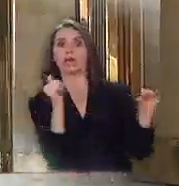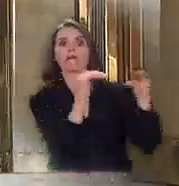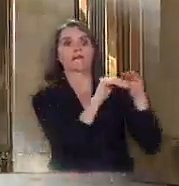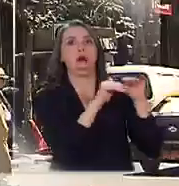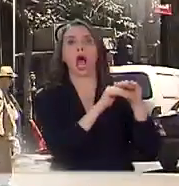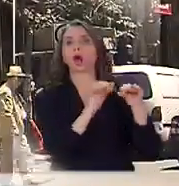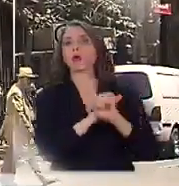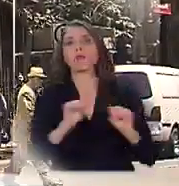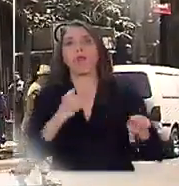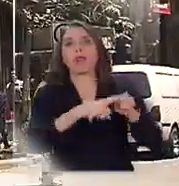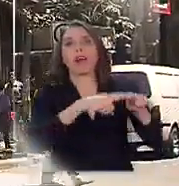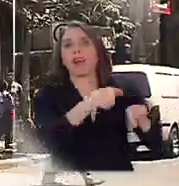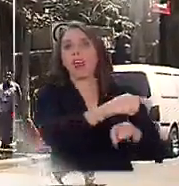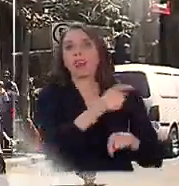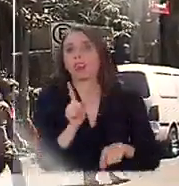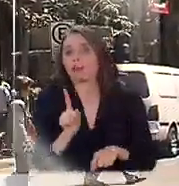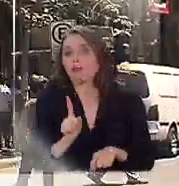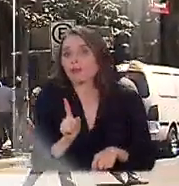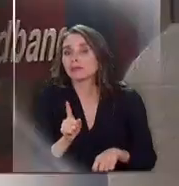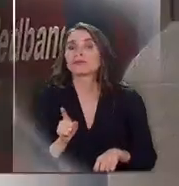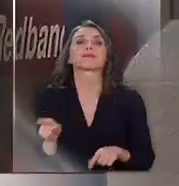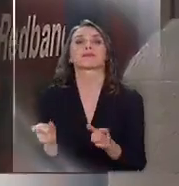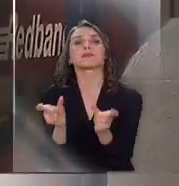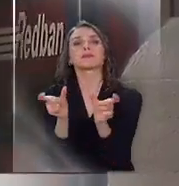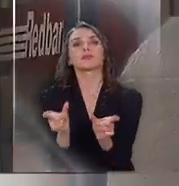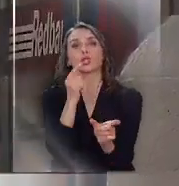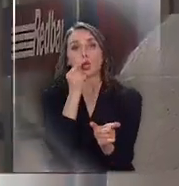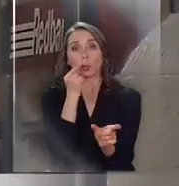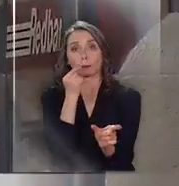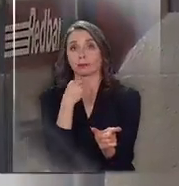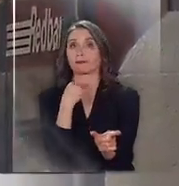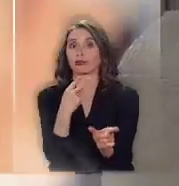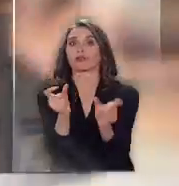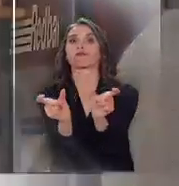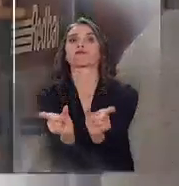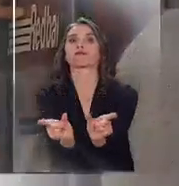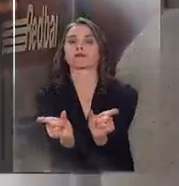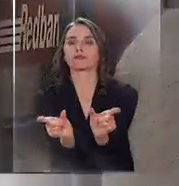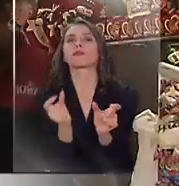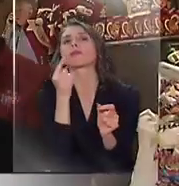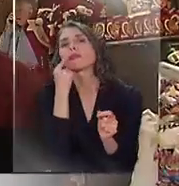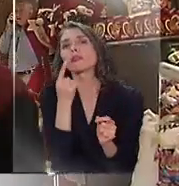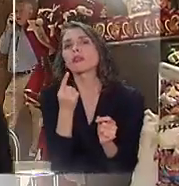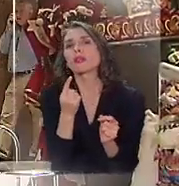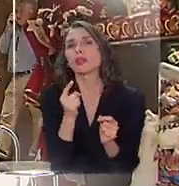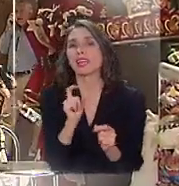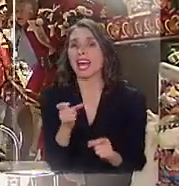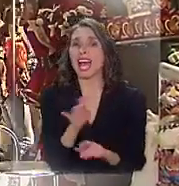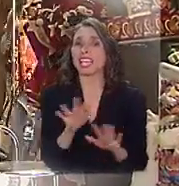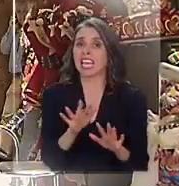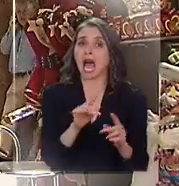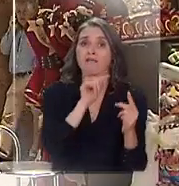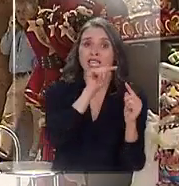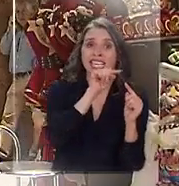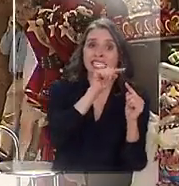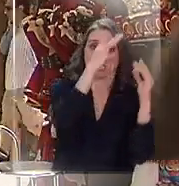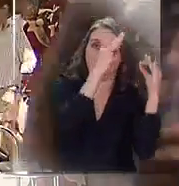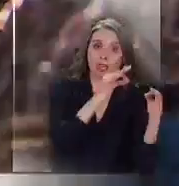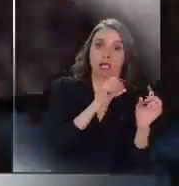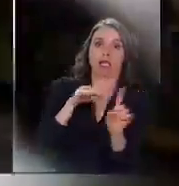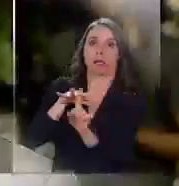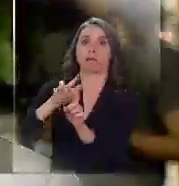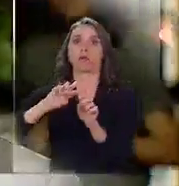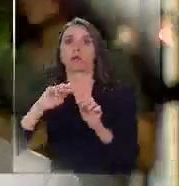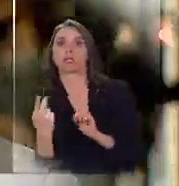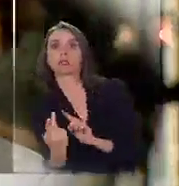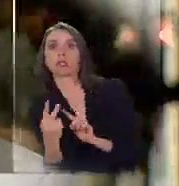créditos formales. Este monitoreo justamente permite poder identificar cuán grave puede ser el efecto secundario. Porque una situación